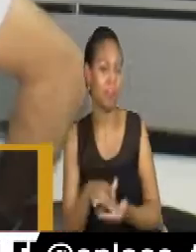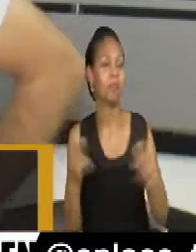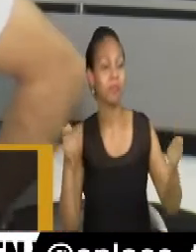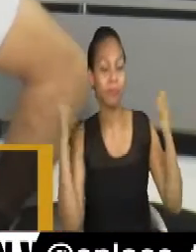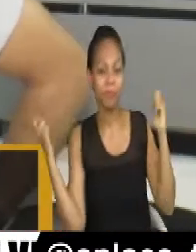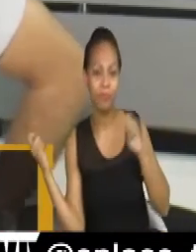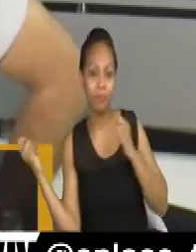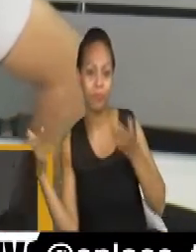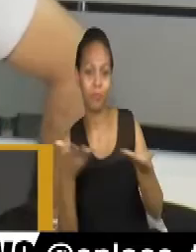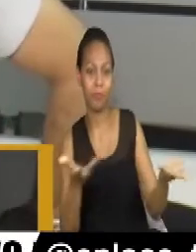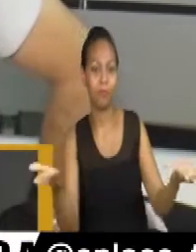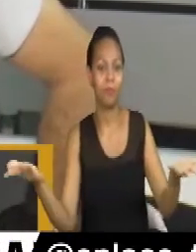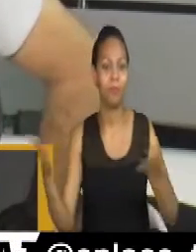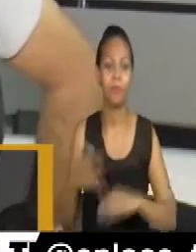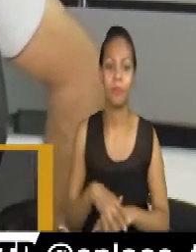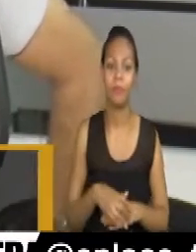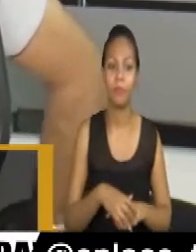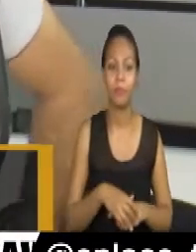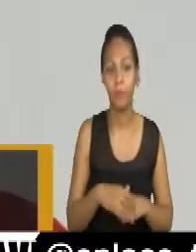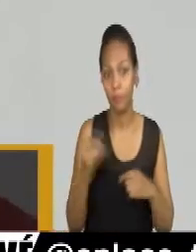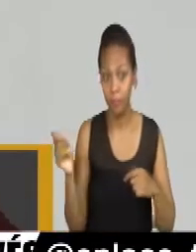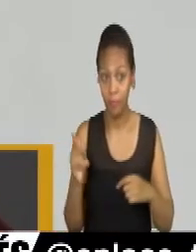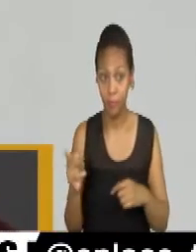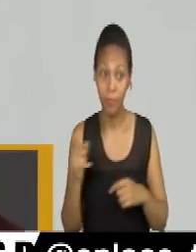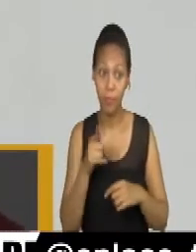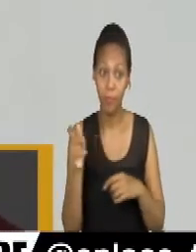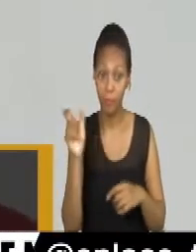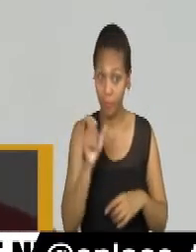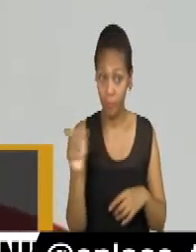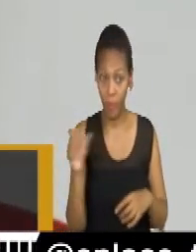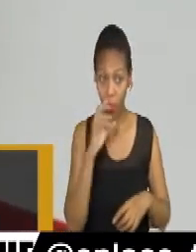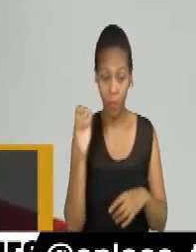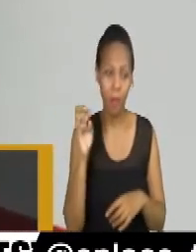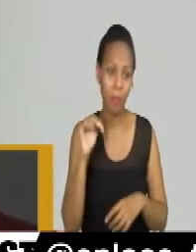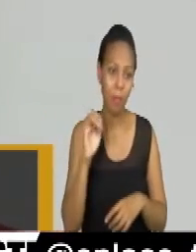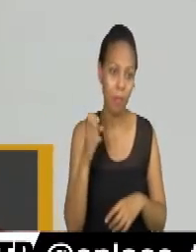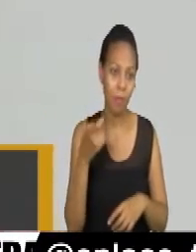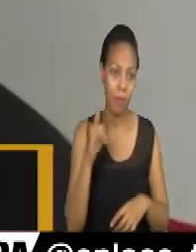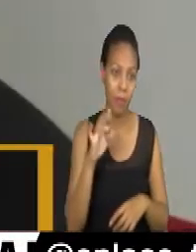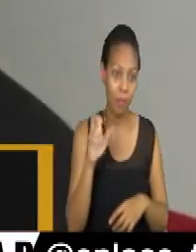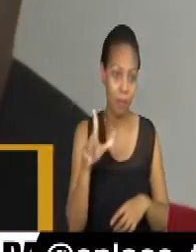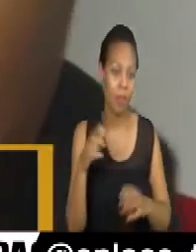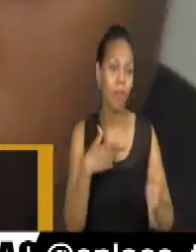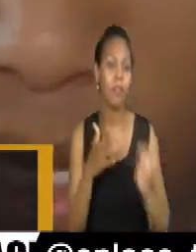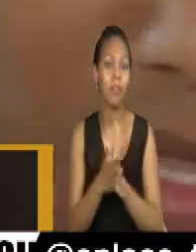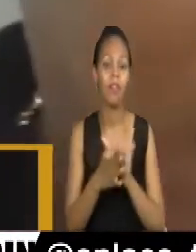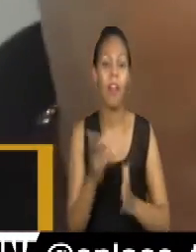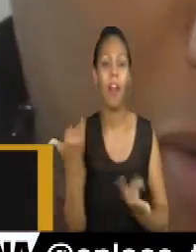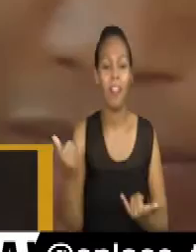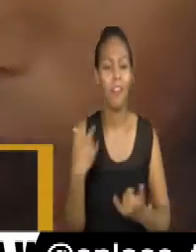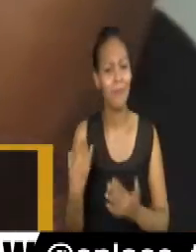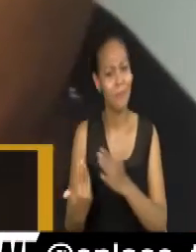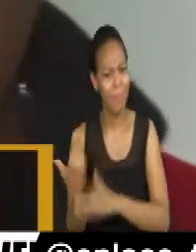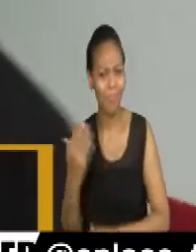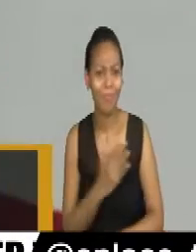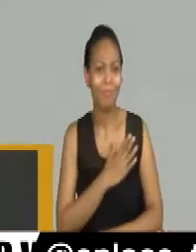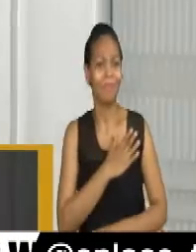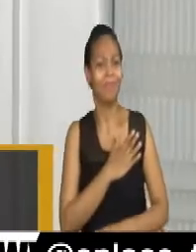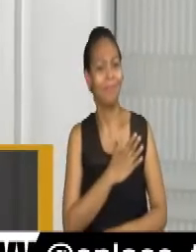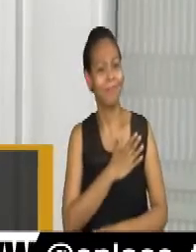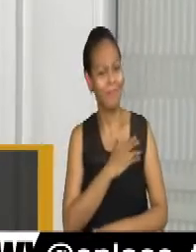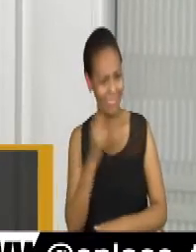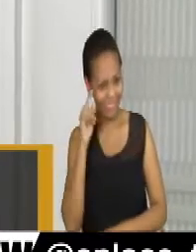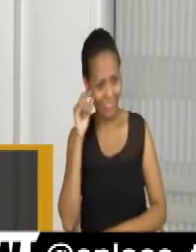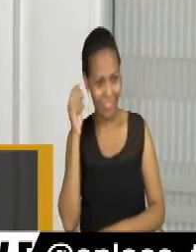sencillo. Además de su tema musical, los hijos de Miguel Morales hablaron de la nueva telenovela de su padre, que por estos días fue estrenada en el país.